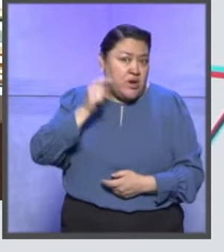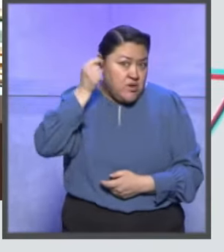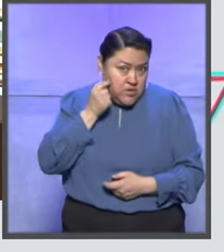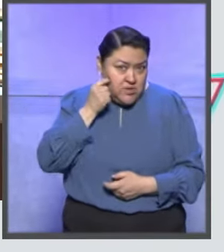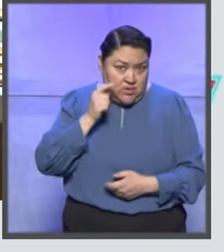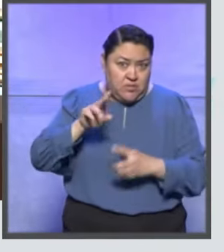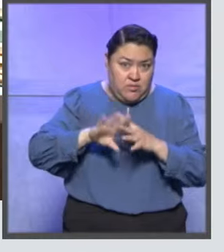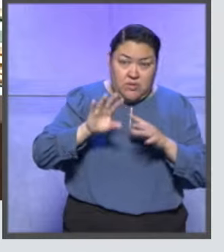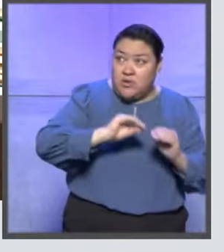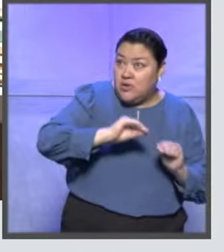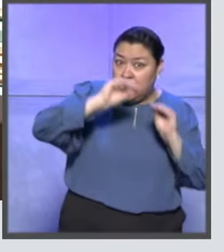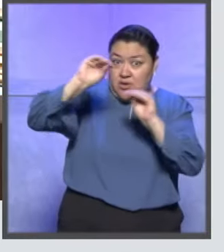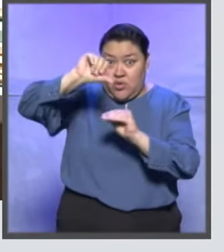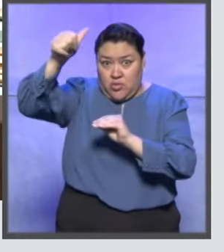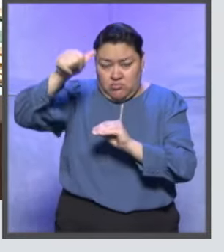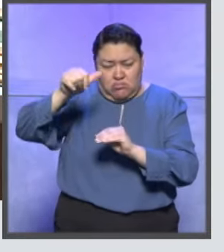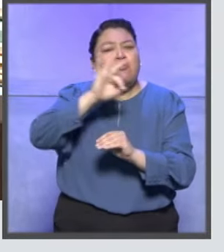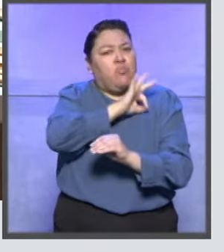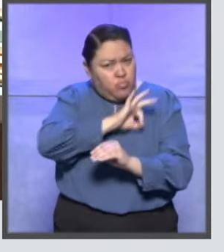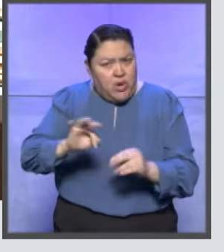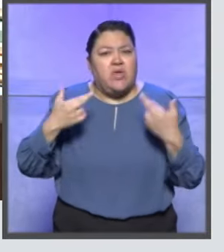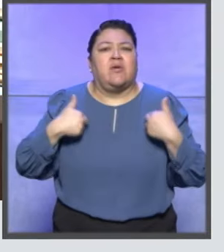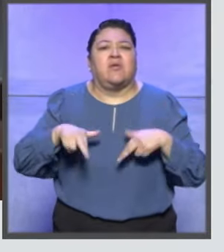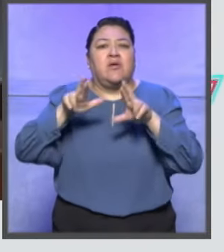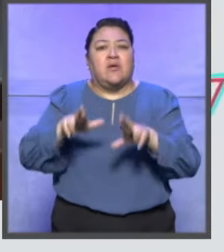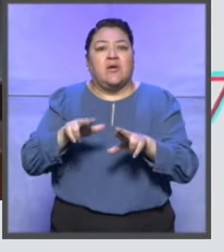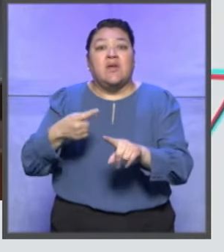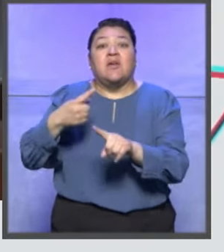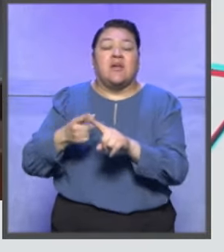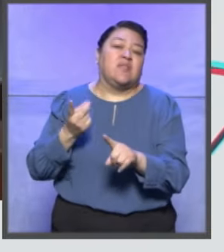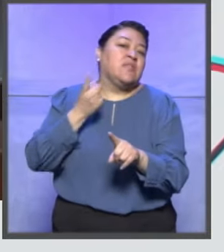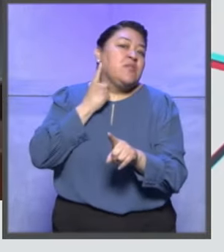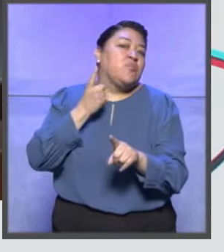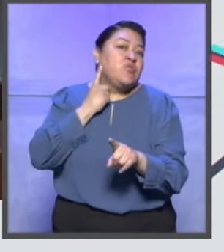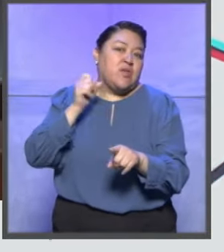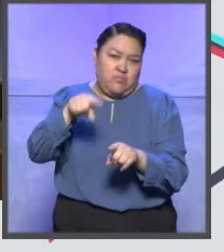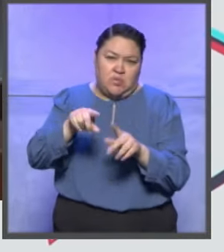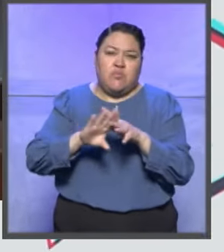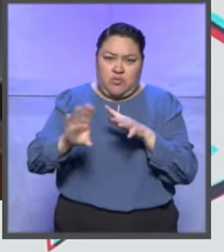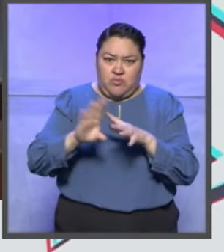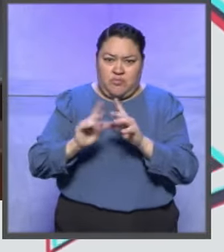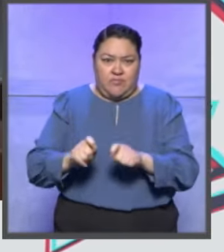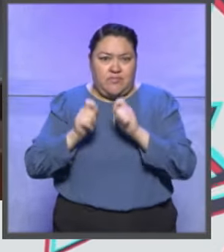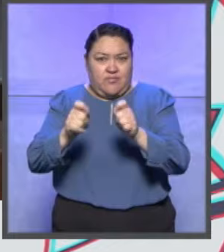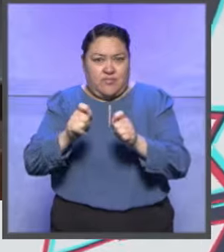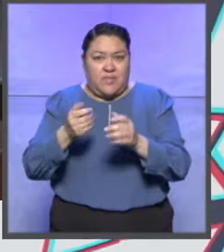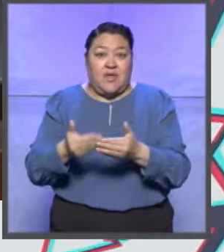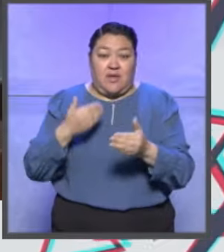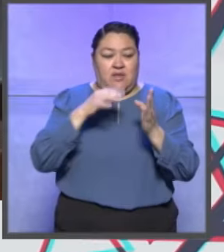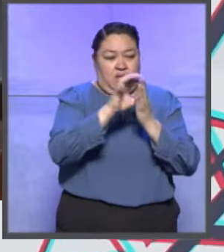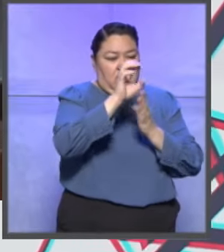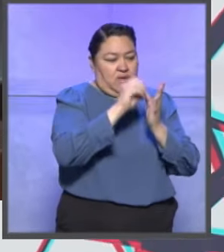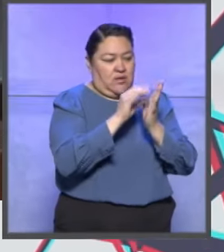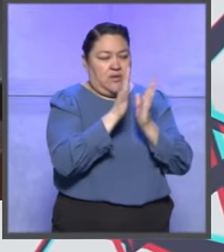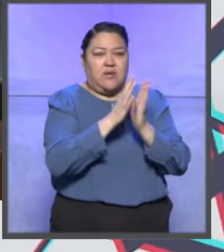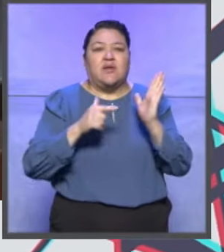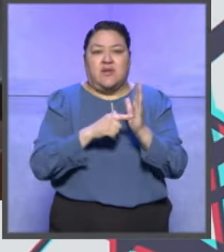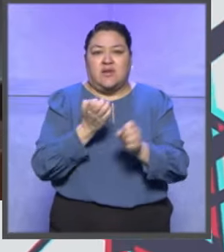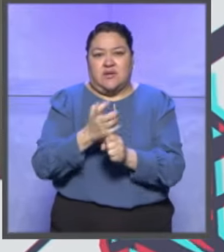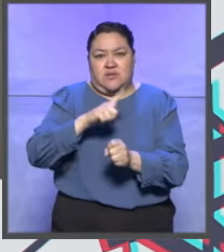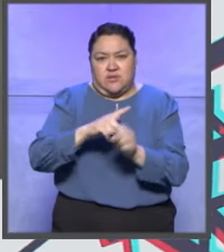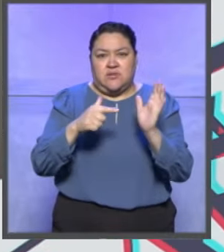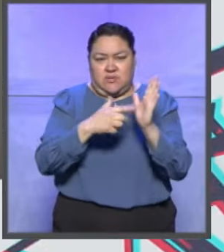los migrantes guerrerenses, tienen garantizada su representación mediante la figura de la diputación migrante, regulada, por cierto, en la Constitución